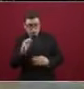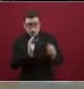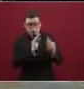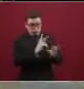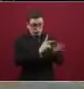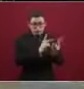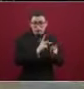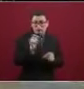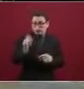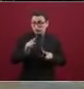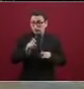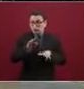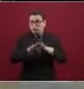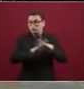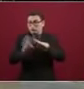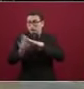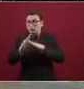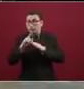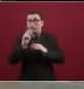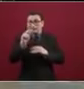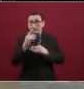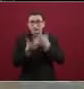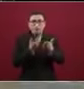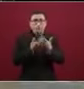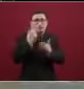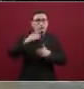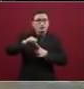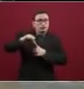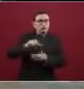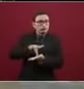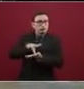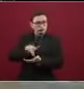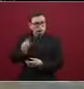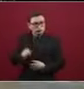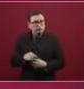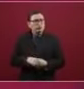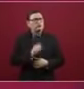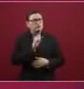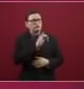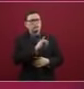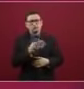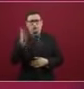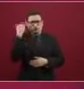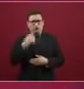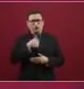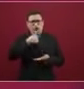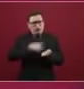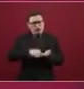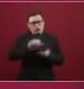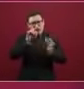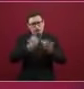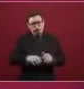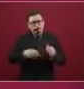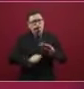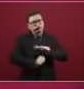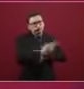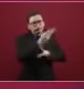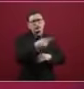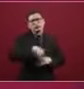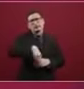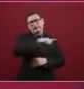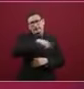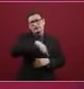este planteamiento de desarrollo para Centroamérica? Sí, hasta le he enviado cartas. Ya ellos han